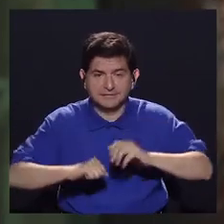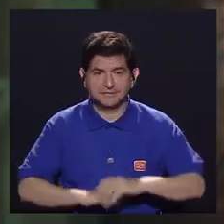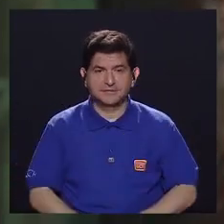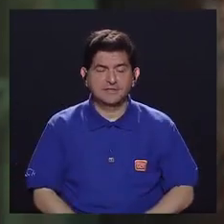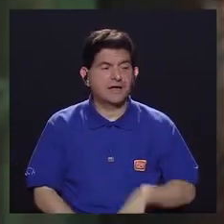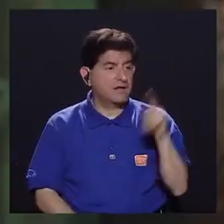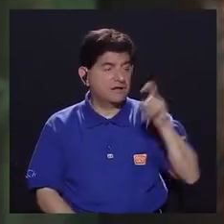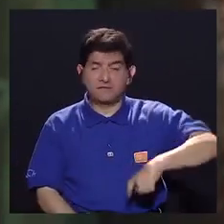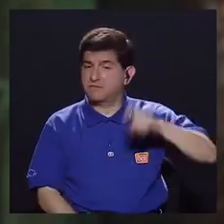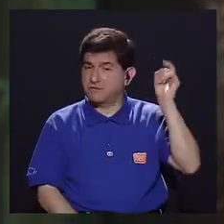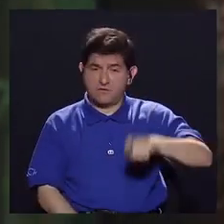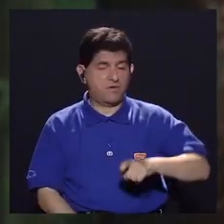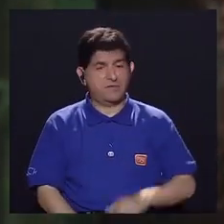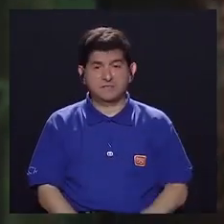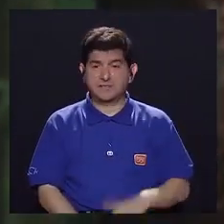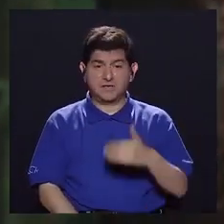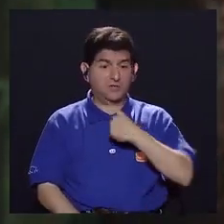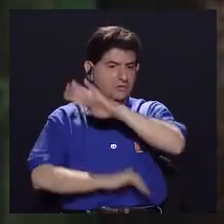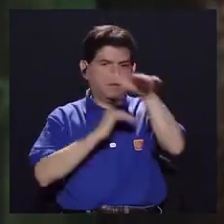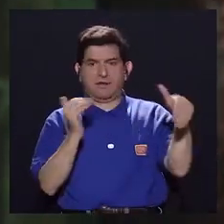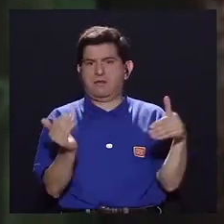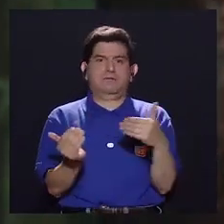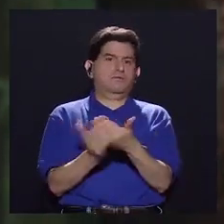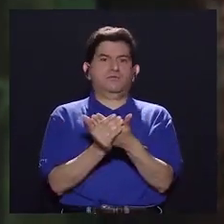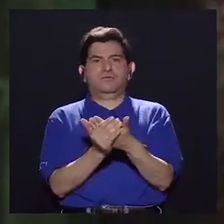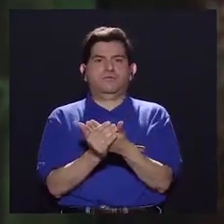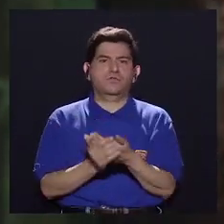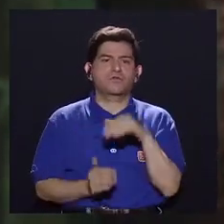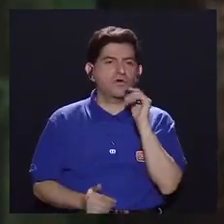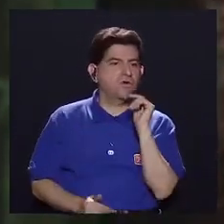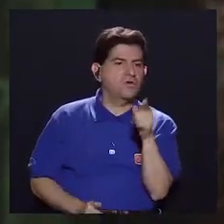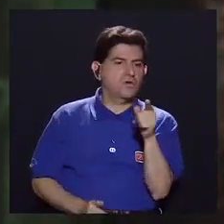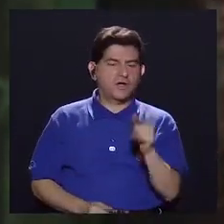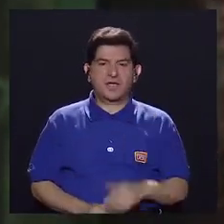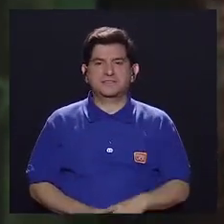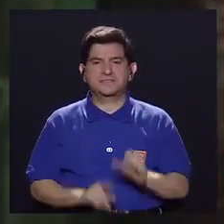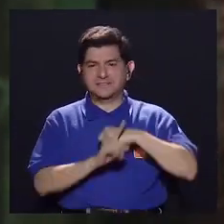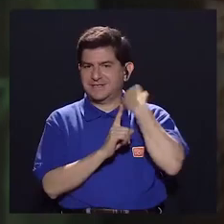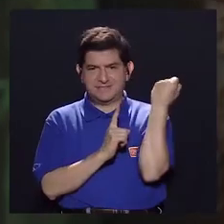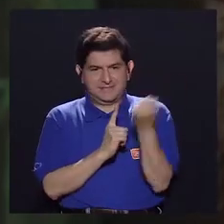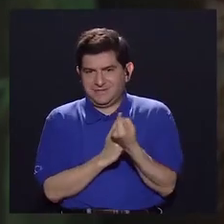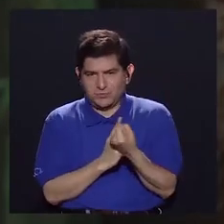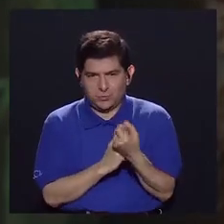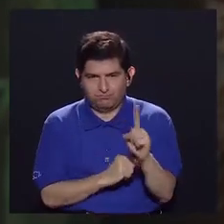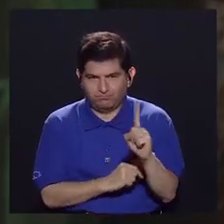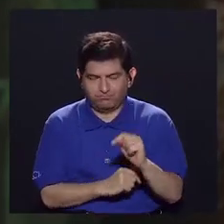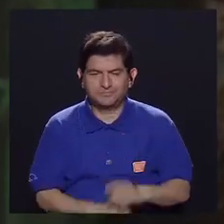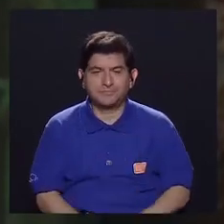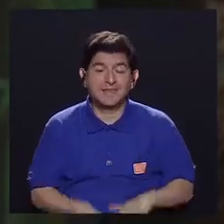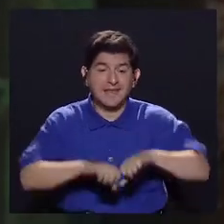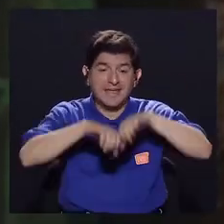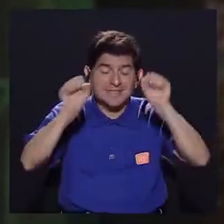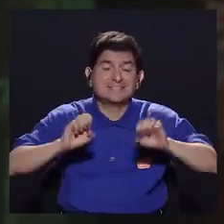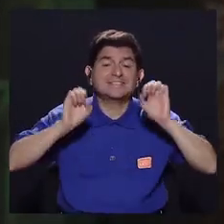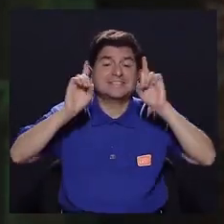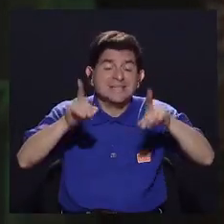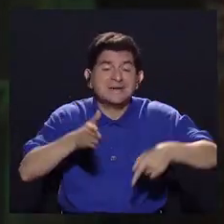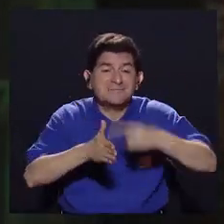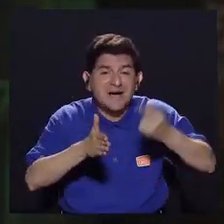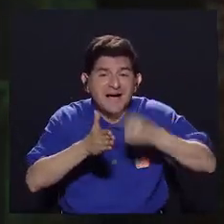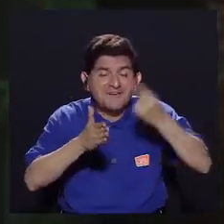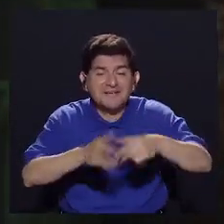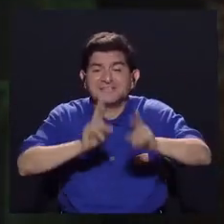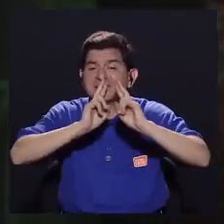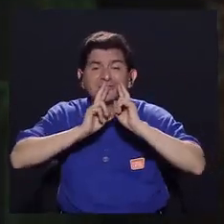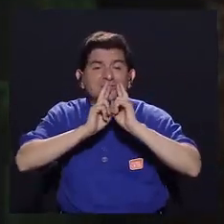con hiperactividad no necesariamente es que tengan todo este, digamos, cuadro, sino es